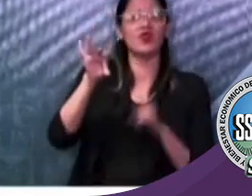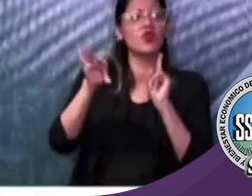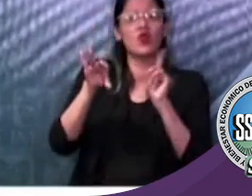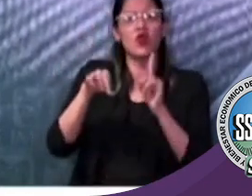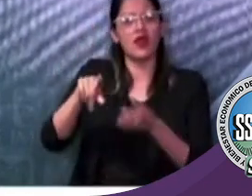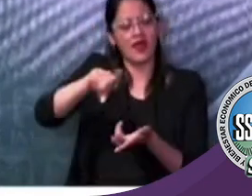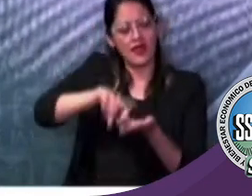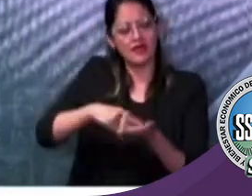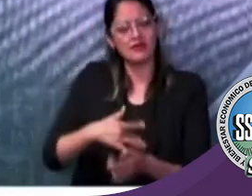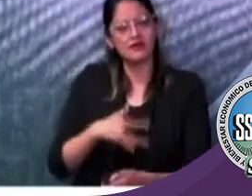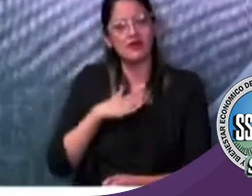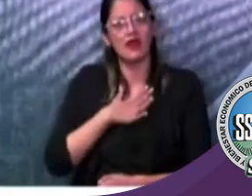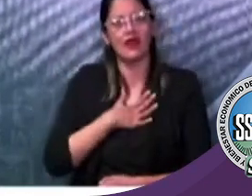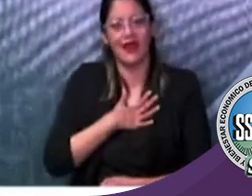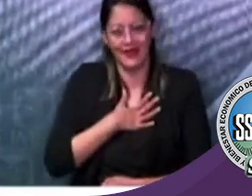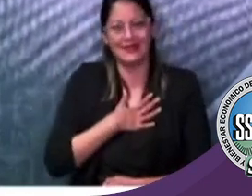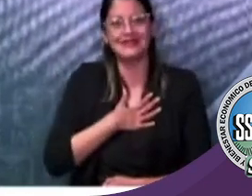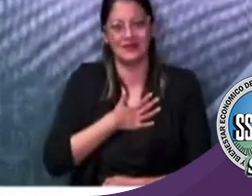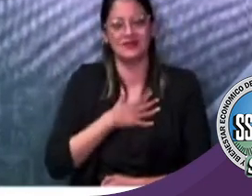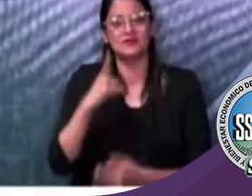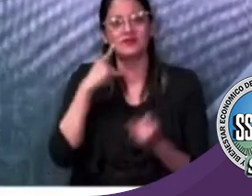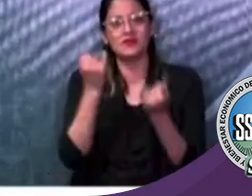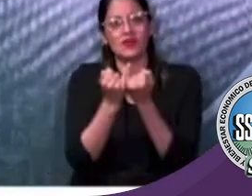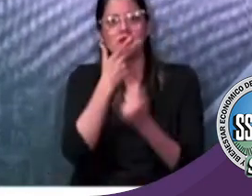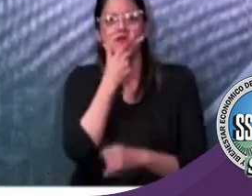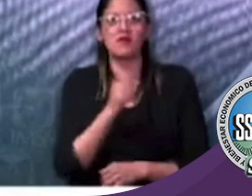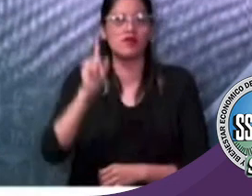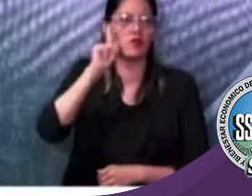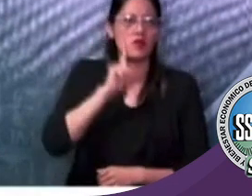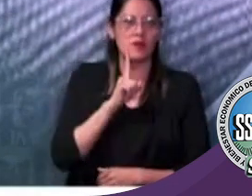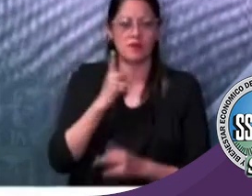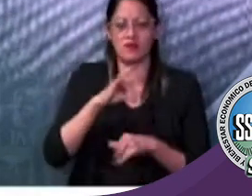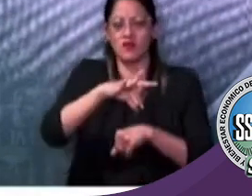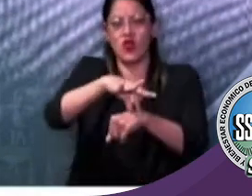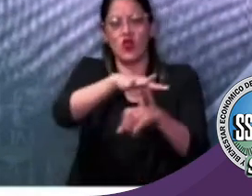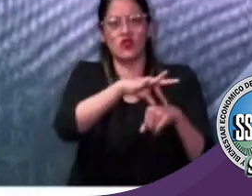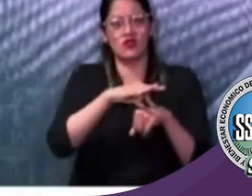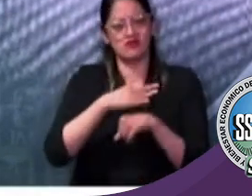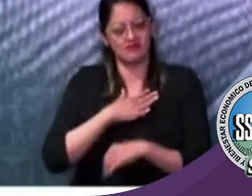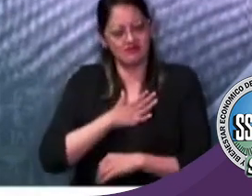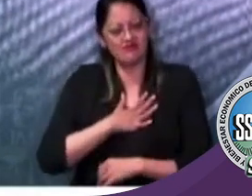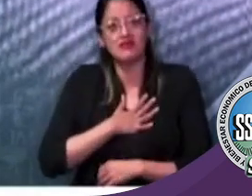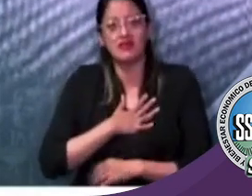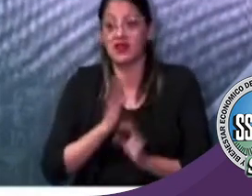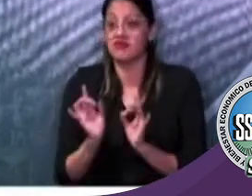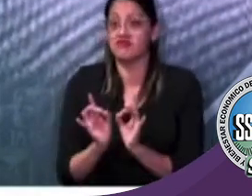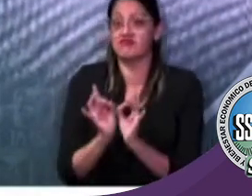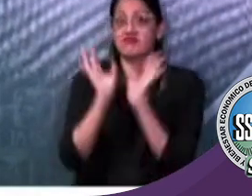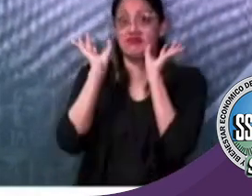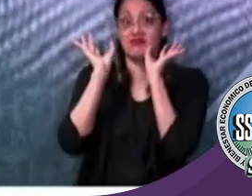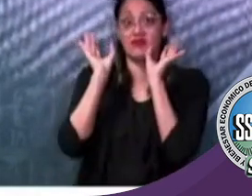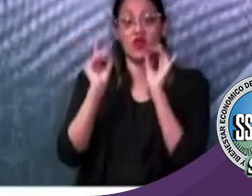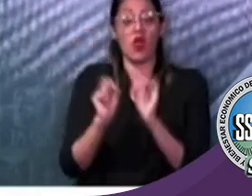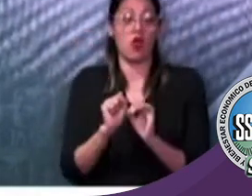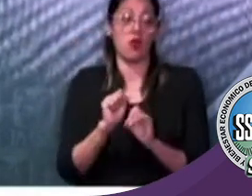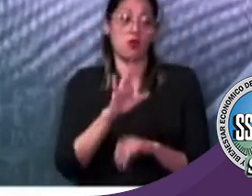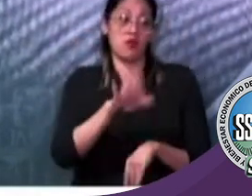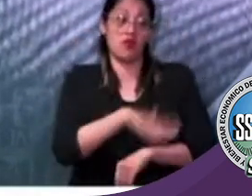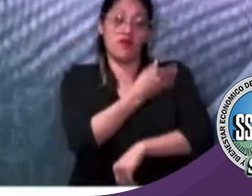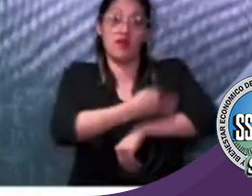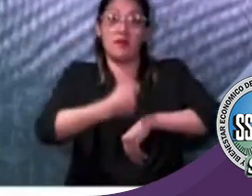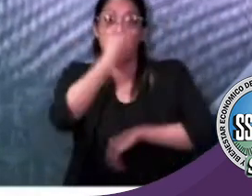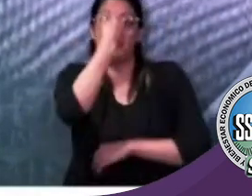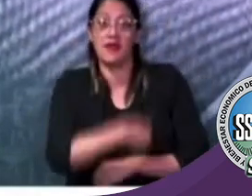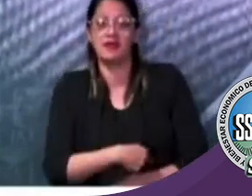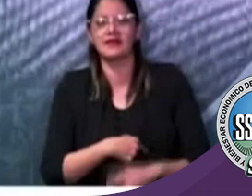de vocación. Las y los médicos lo somos, no por casualidad o por capricho